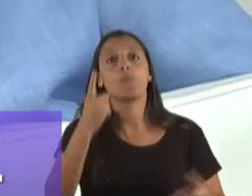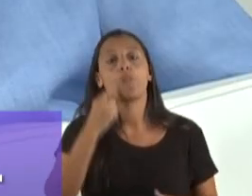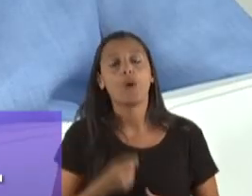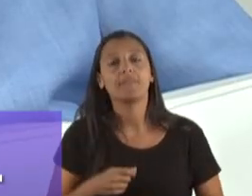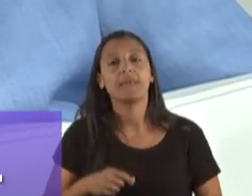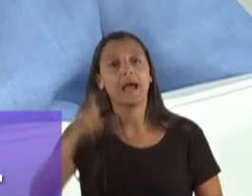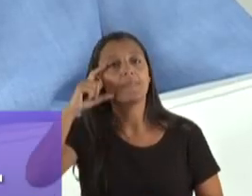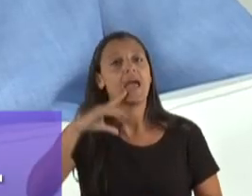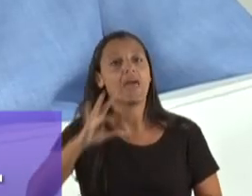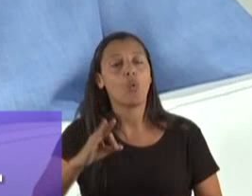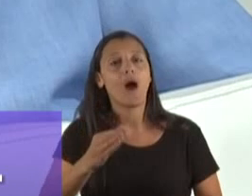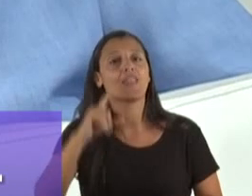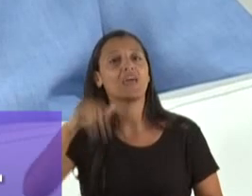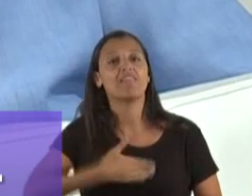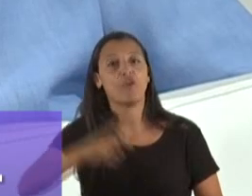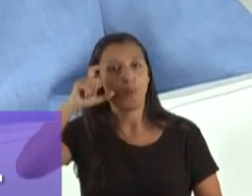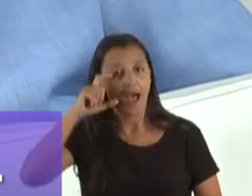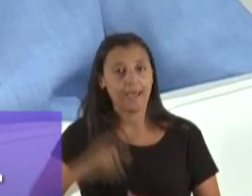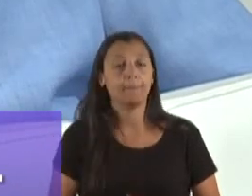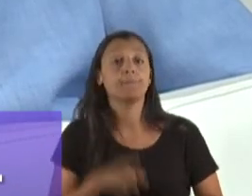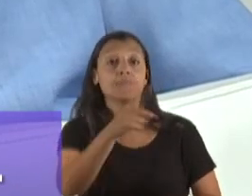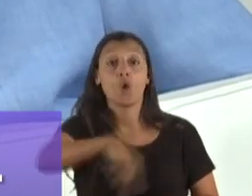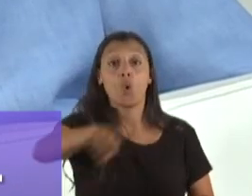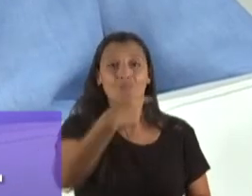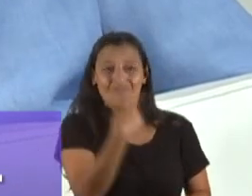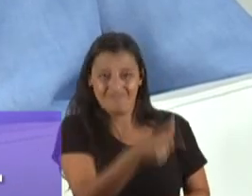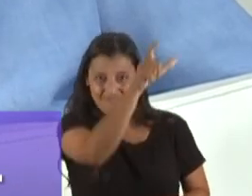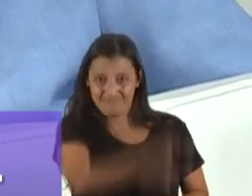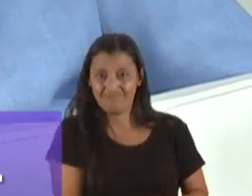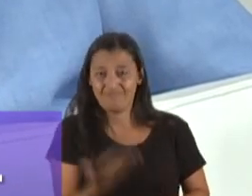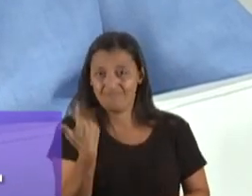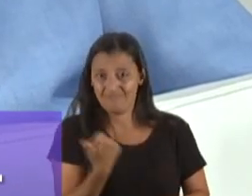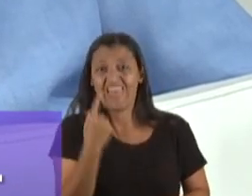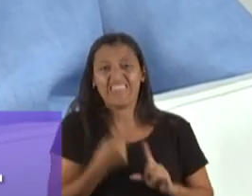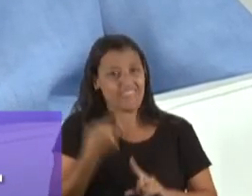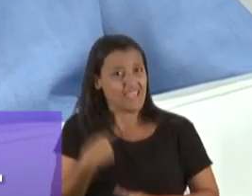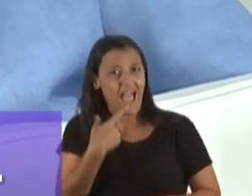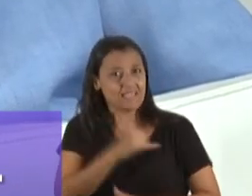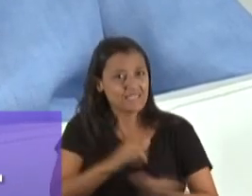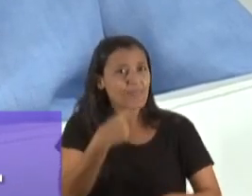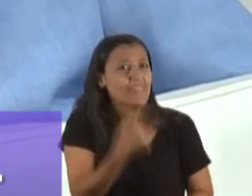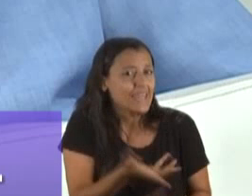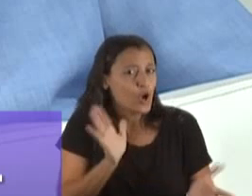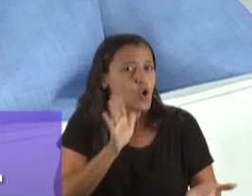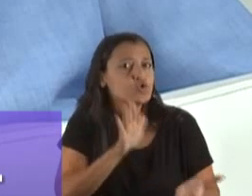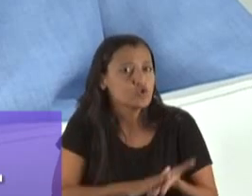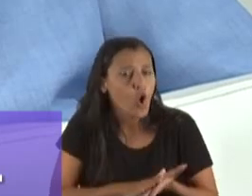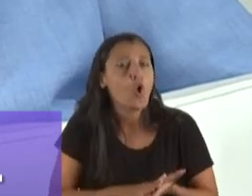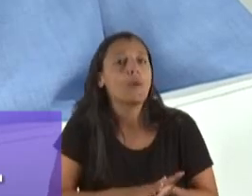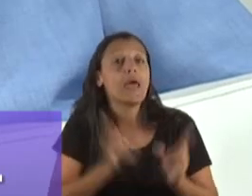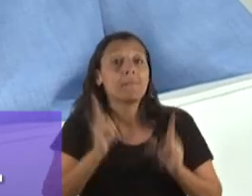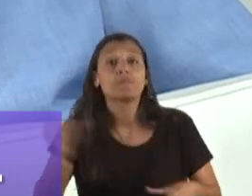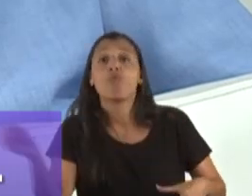día. Eduardo Menegazzi para Infobae. Usted se refirió hace algunos días a la eliminación de los